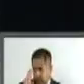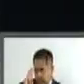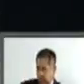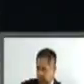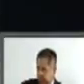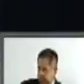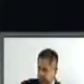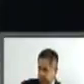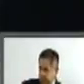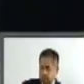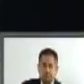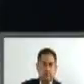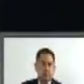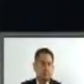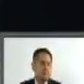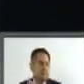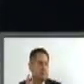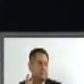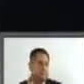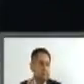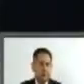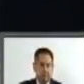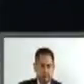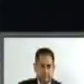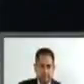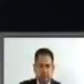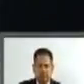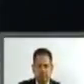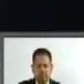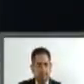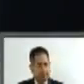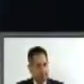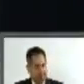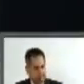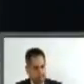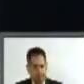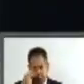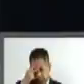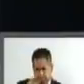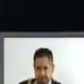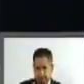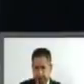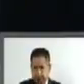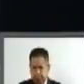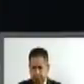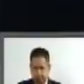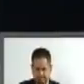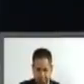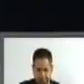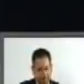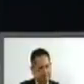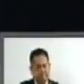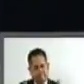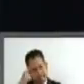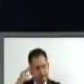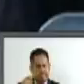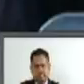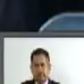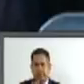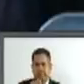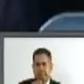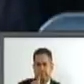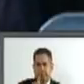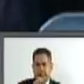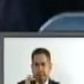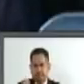presidente, cuando se piensa en los vínculos canadienses-mexicanos, necesariamente ubicamos al Tratado de Libre Comercio de América